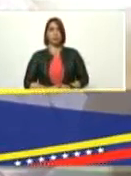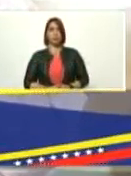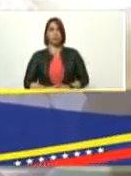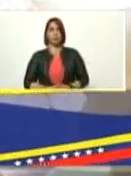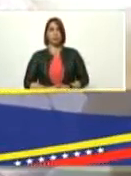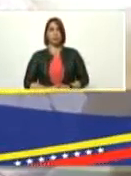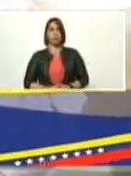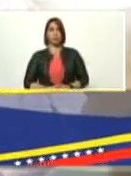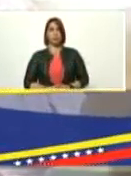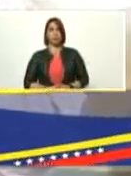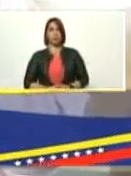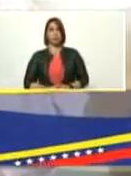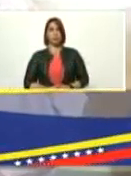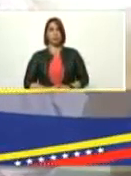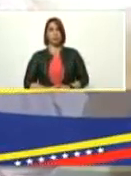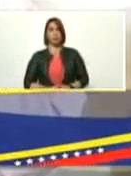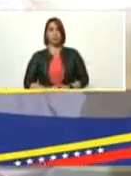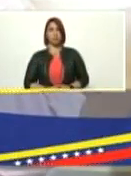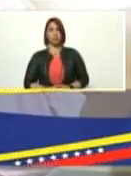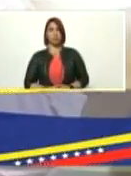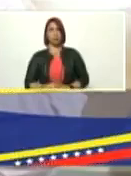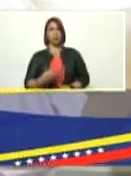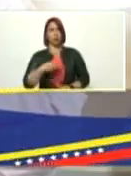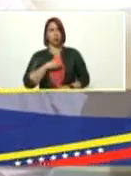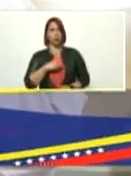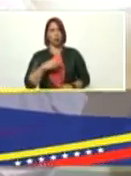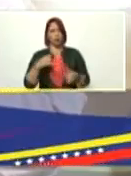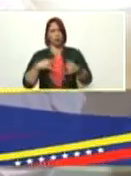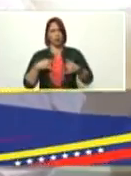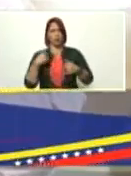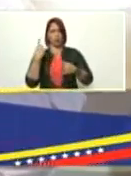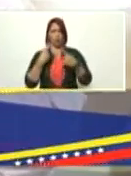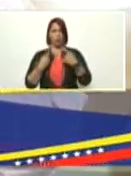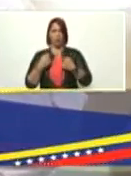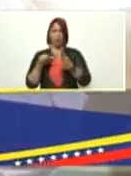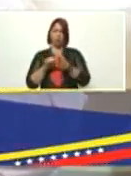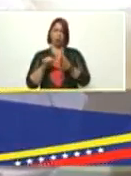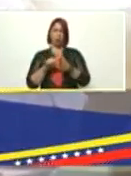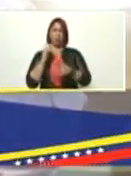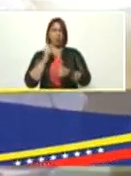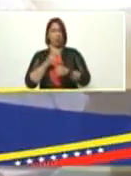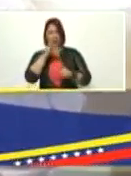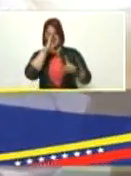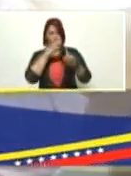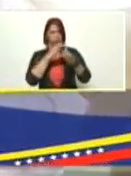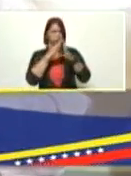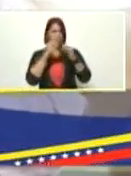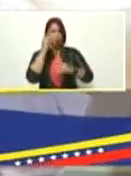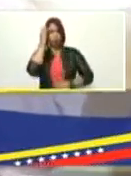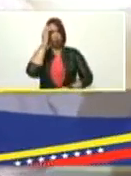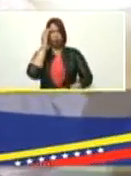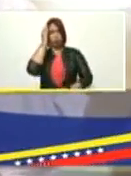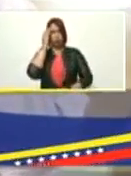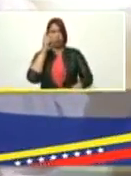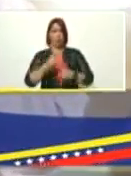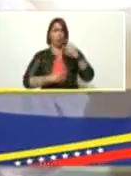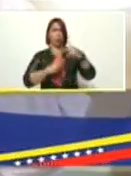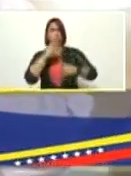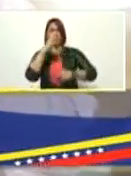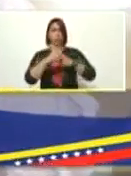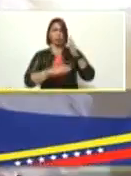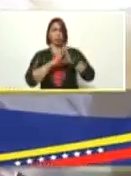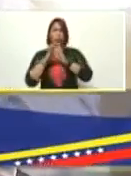si nos preguntamos hacia dónde debe ir todo el conocimiento producido en este